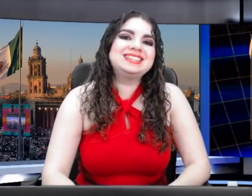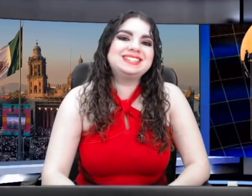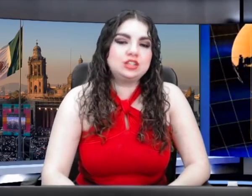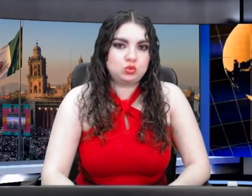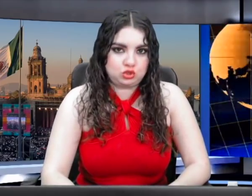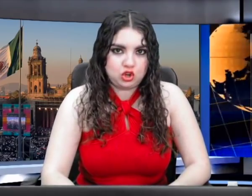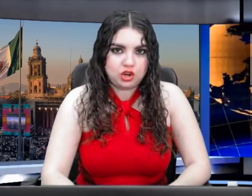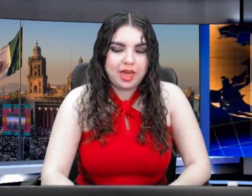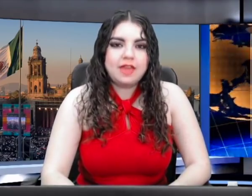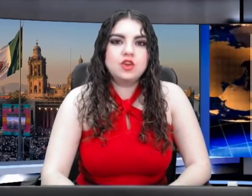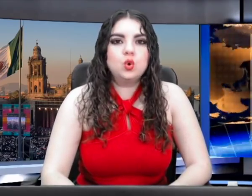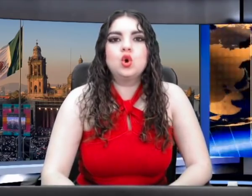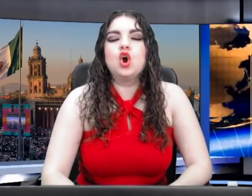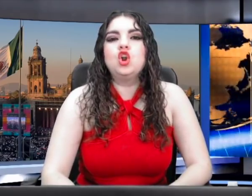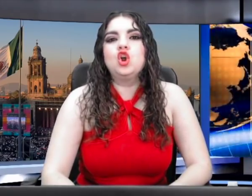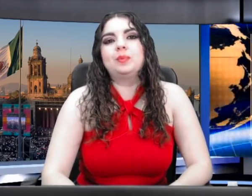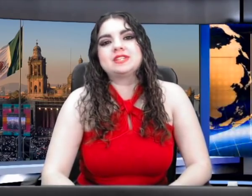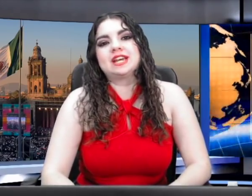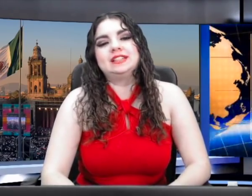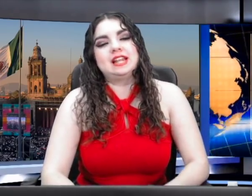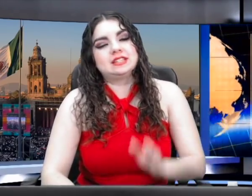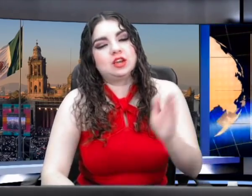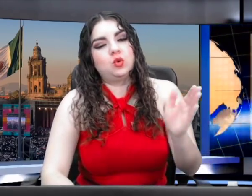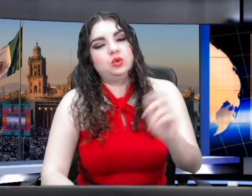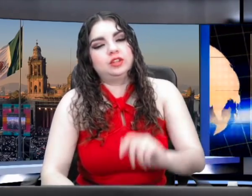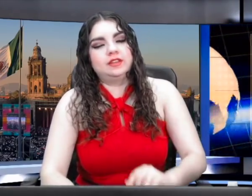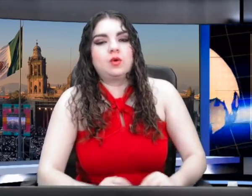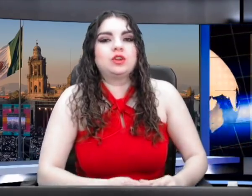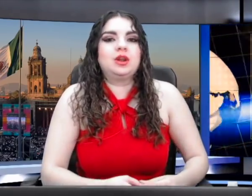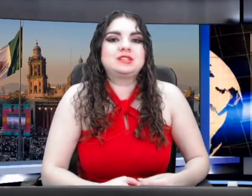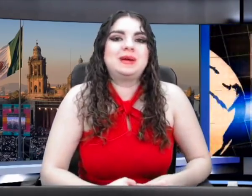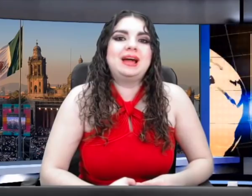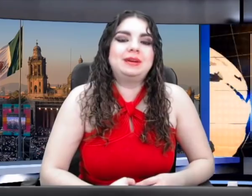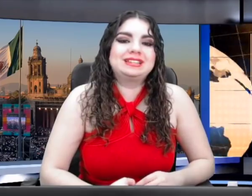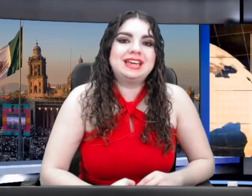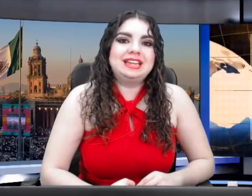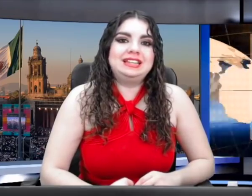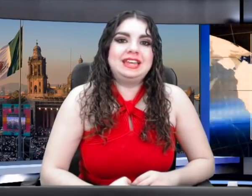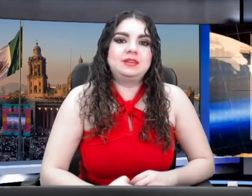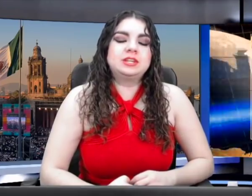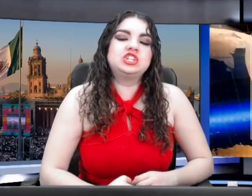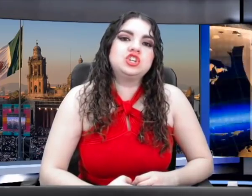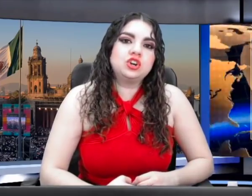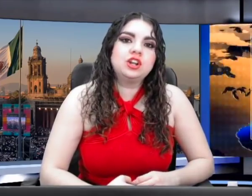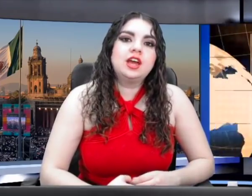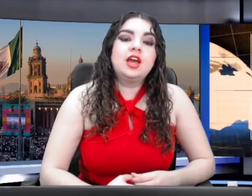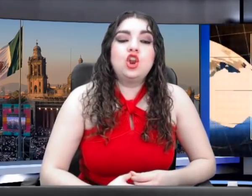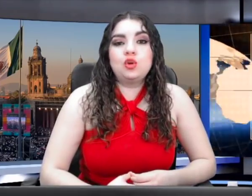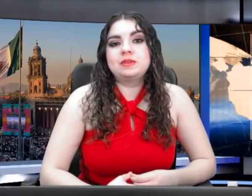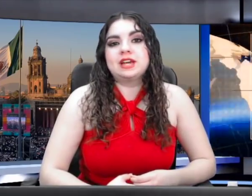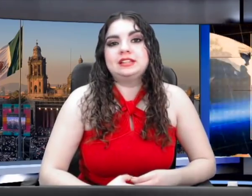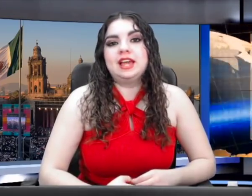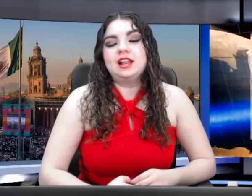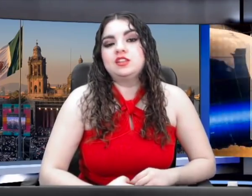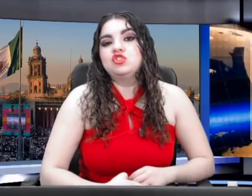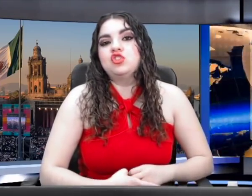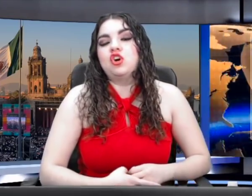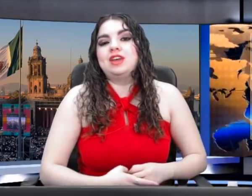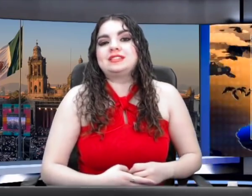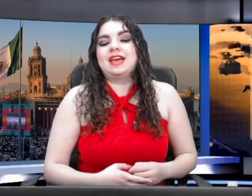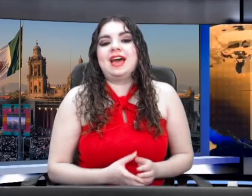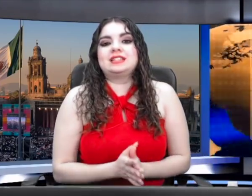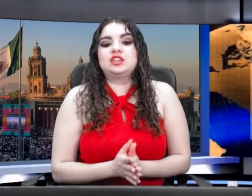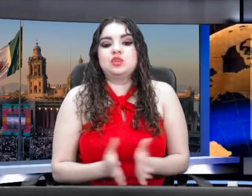la destitución de Hugo López-Gatell. Según, de acuerdo a las palabras de Irving Chillón, López-Gatell